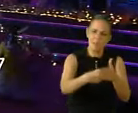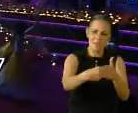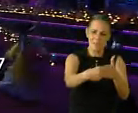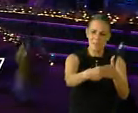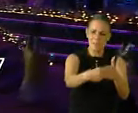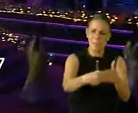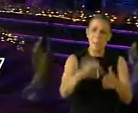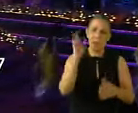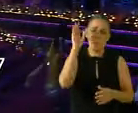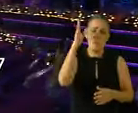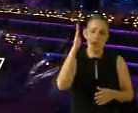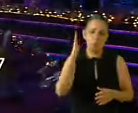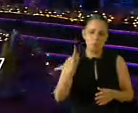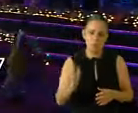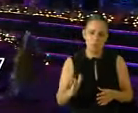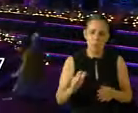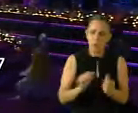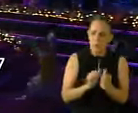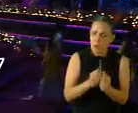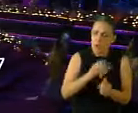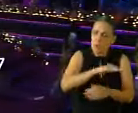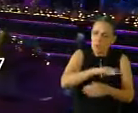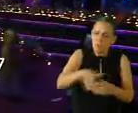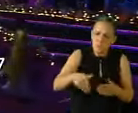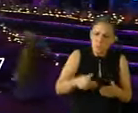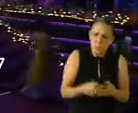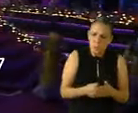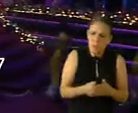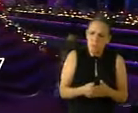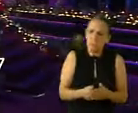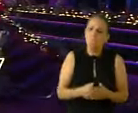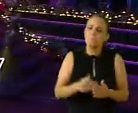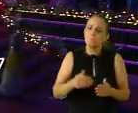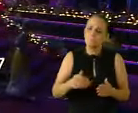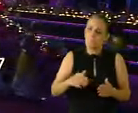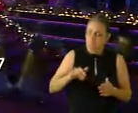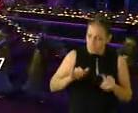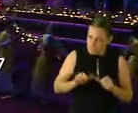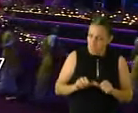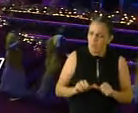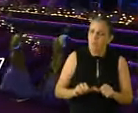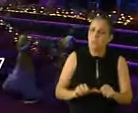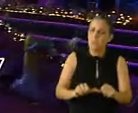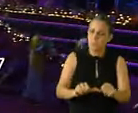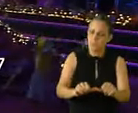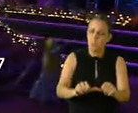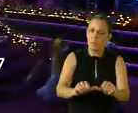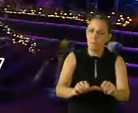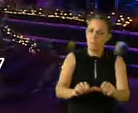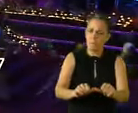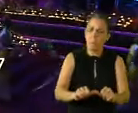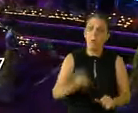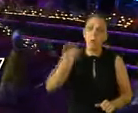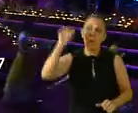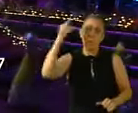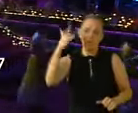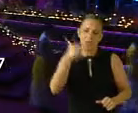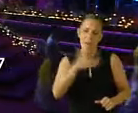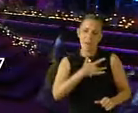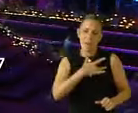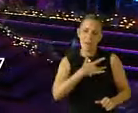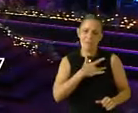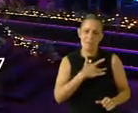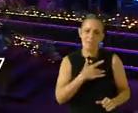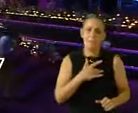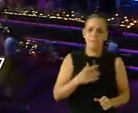este tiempo que no estuvimos aquí, cómo todo fluyó con la gracia y el favor de Dios siempre. Y quiero también reconocer